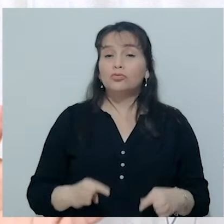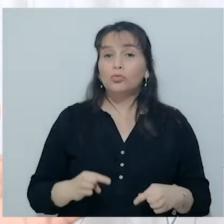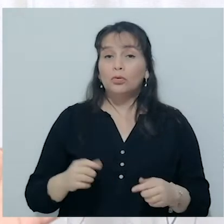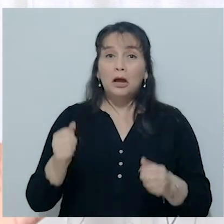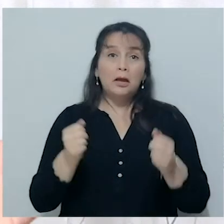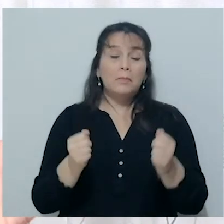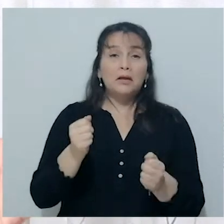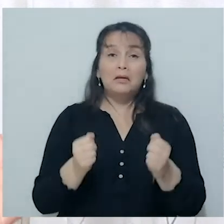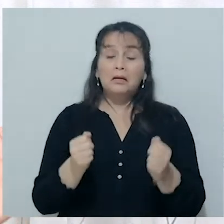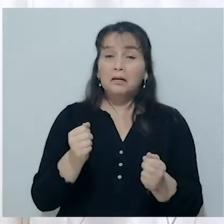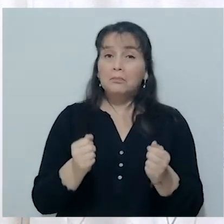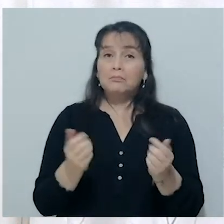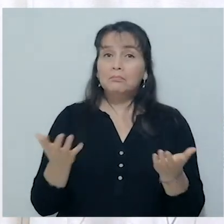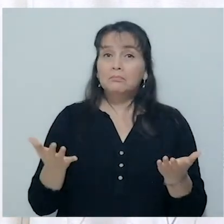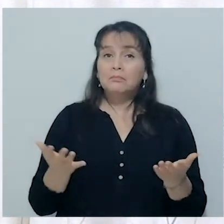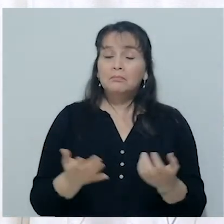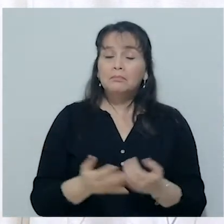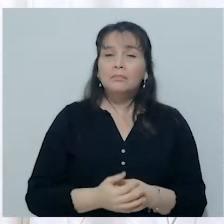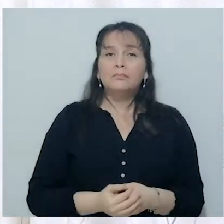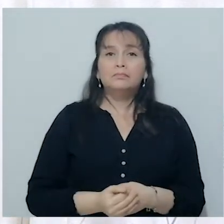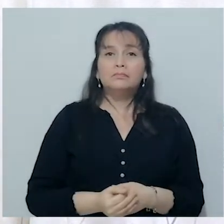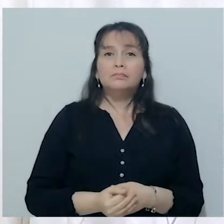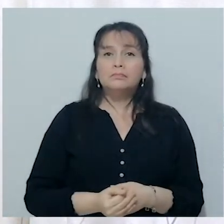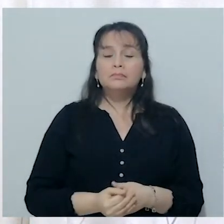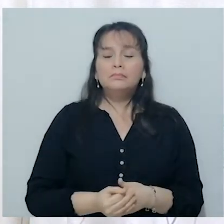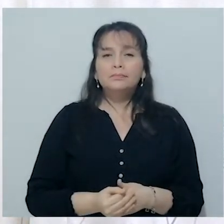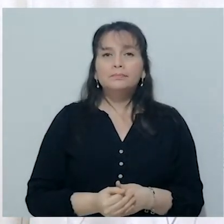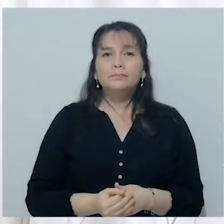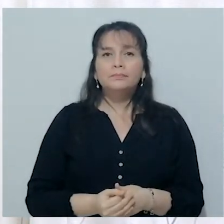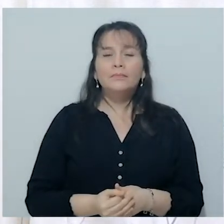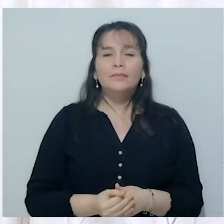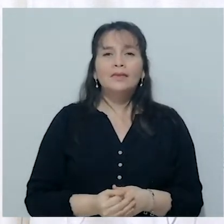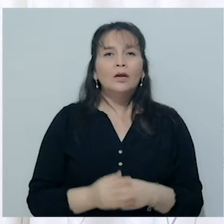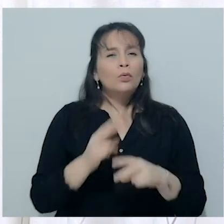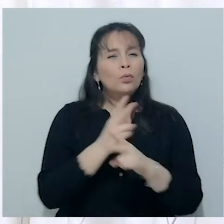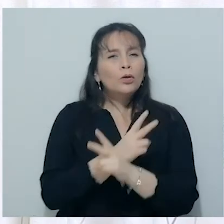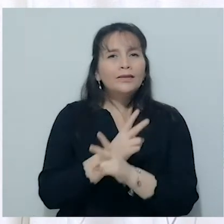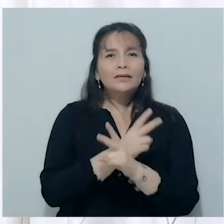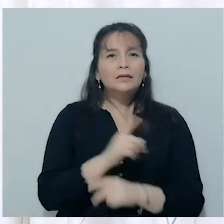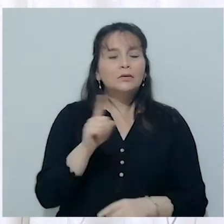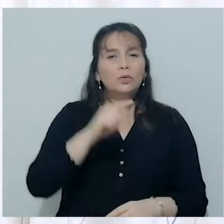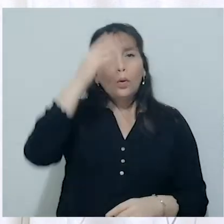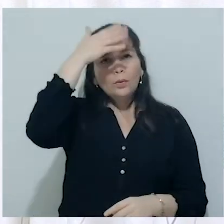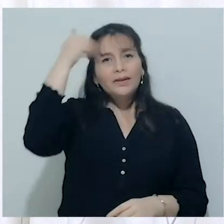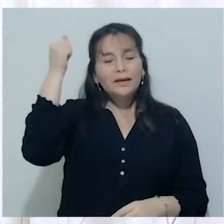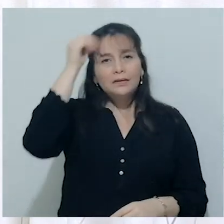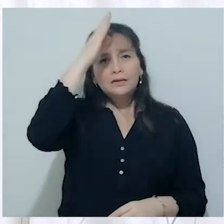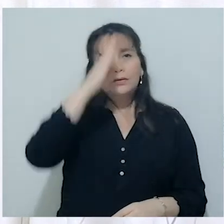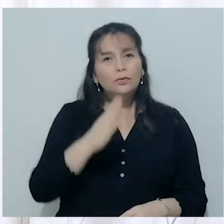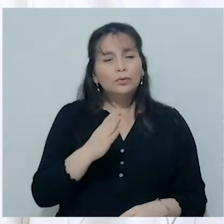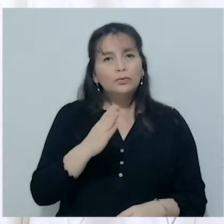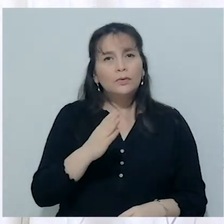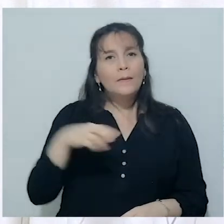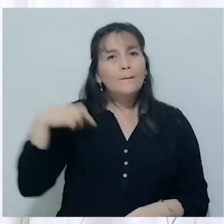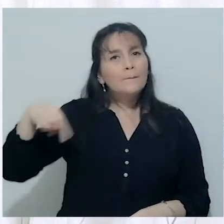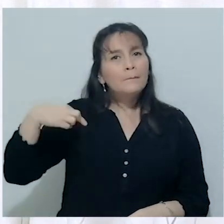conducir el avión. Es pretender llegar a un puerto cuando no tenemos un destino seguro.